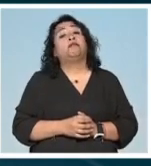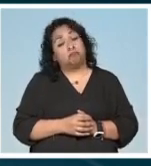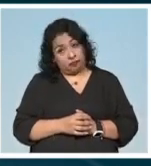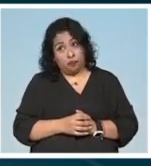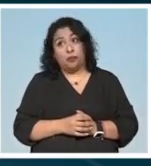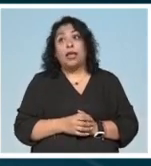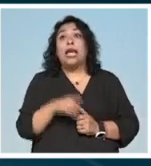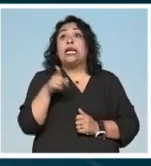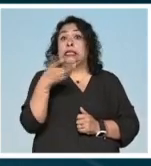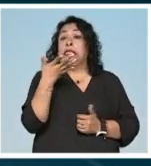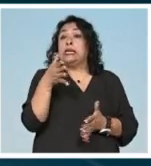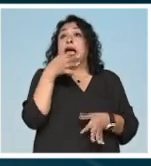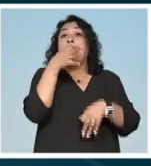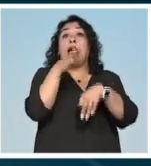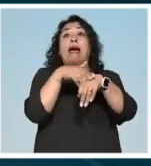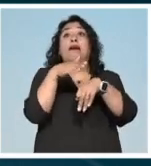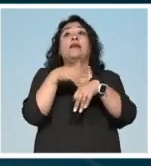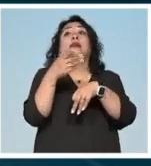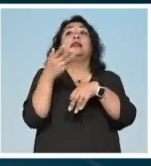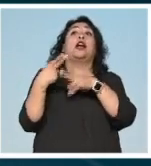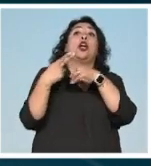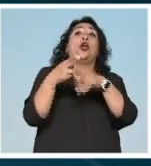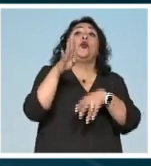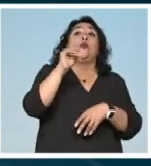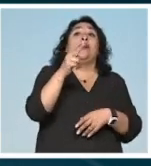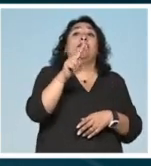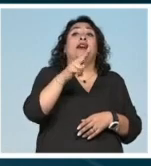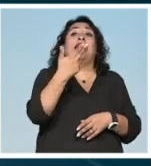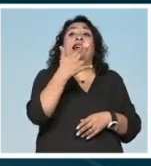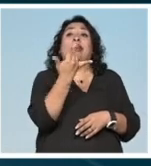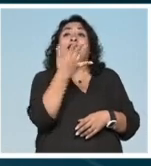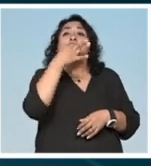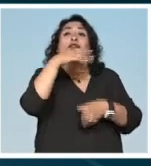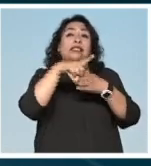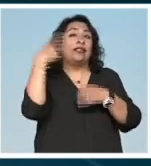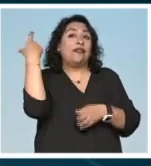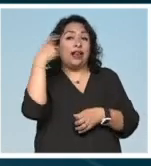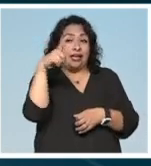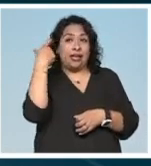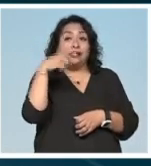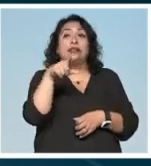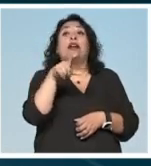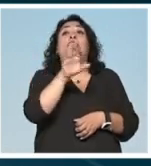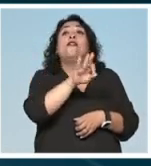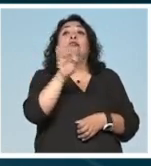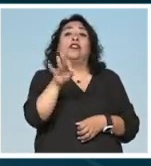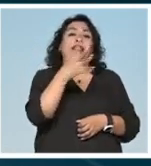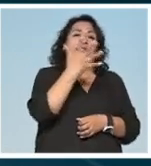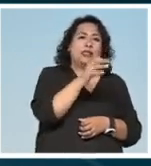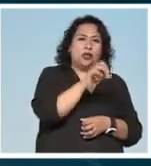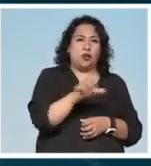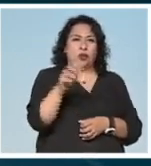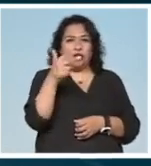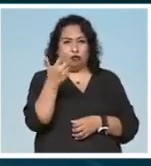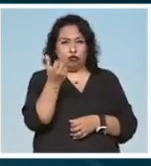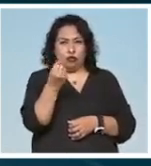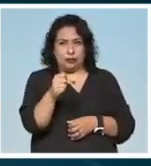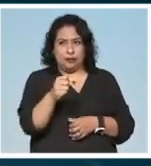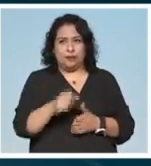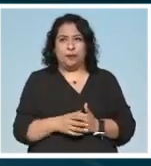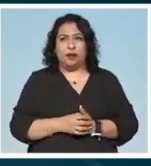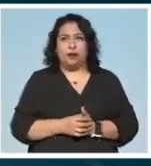cierto, ya se ha dado a conocer que la novena edición del Hey Festival Querétaro se llevará a cabo del 5 al 8 de